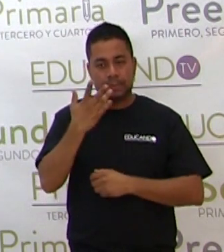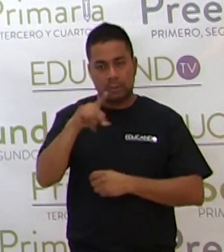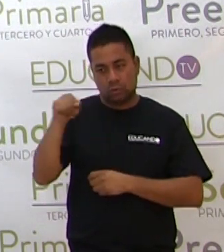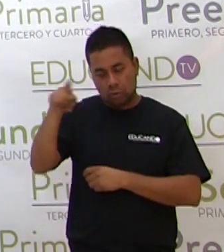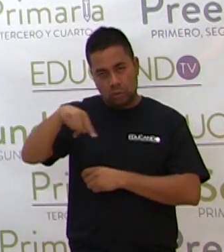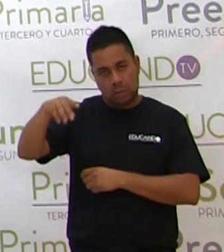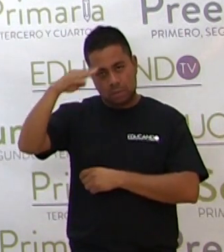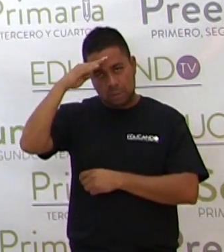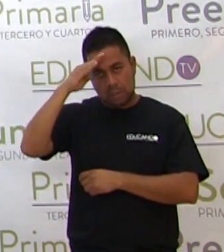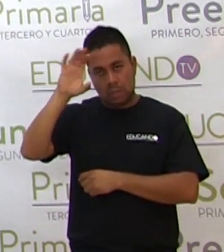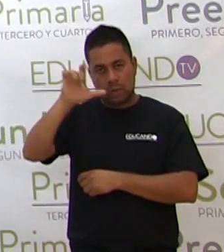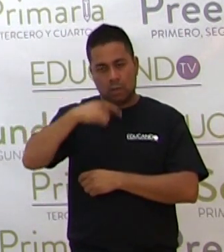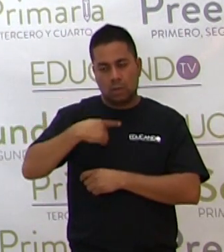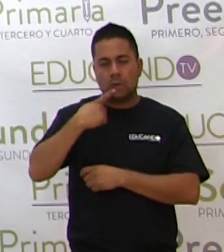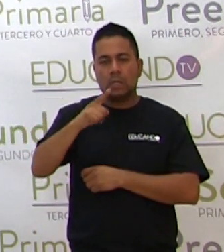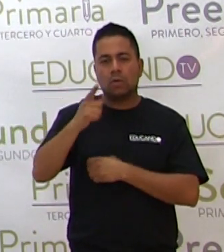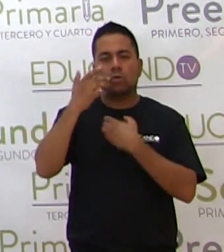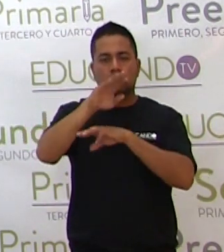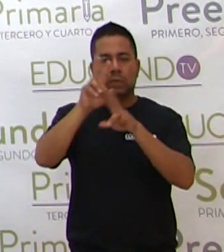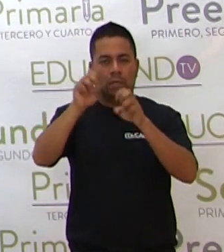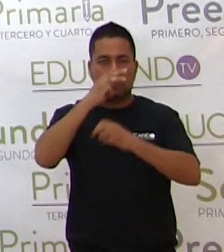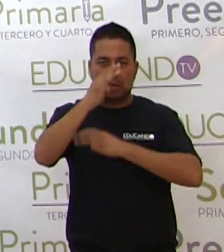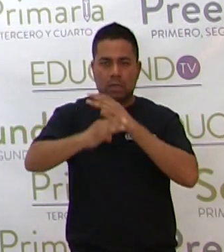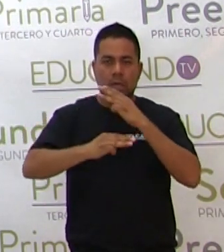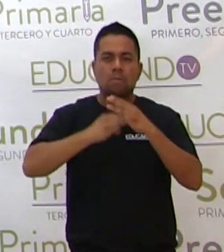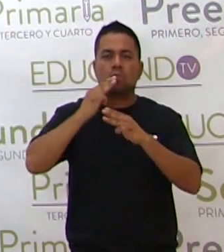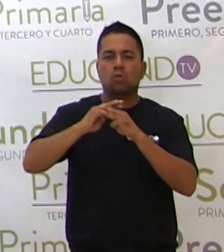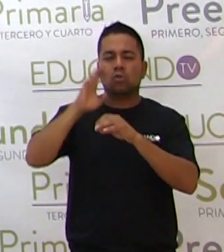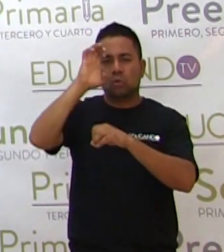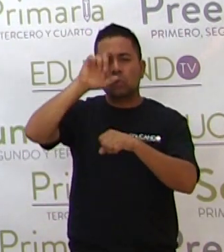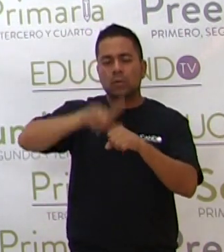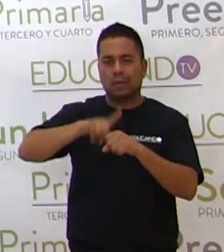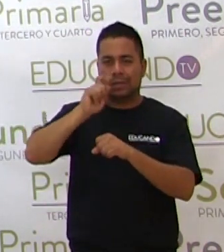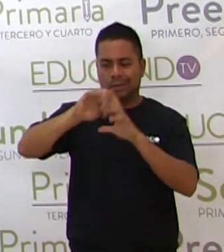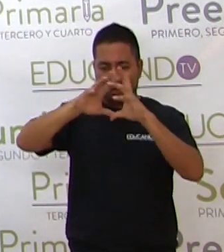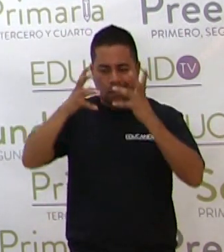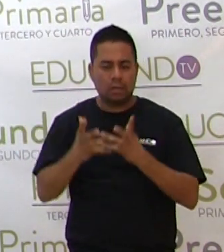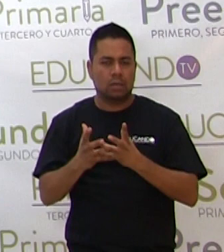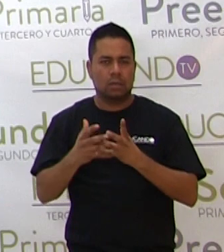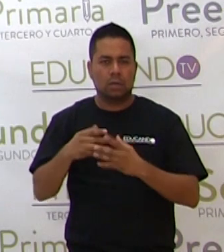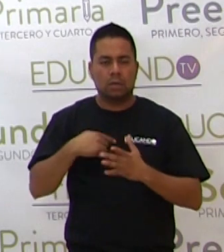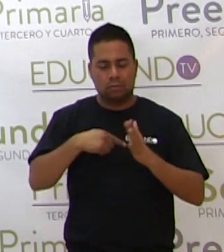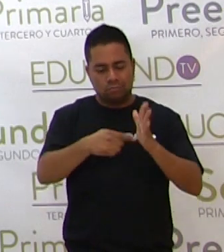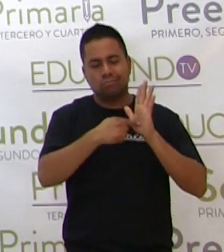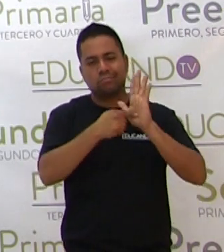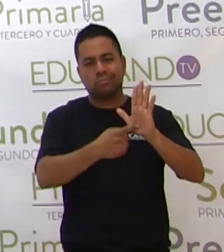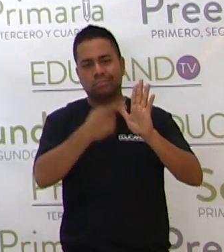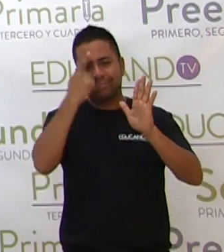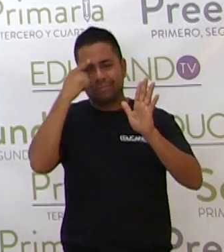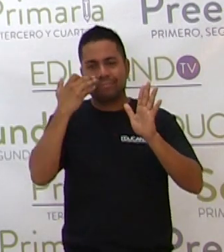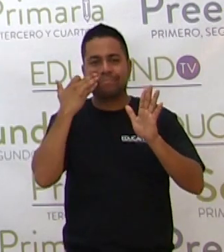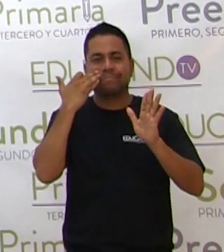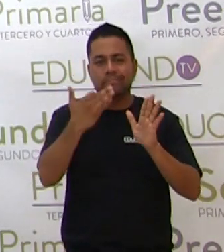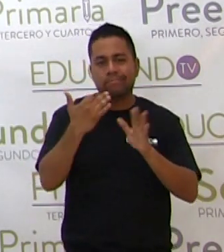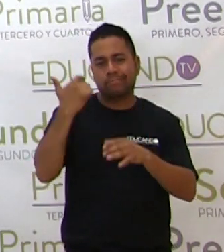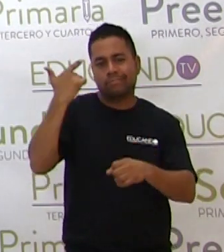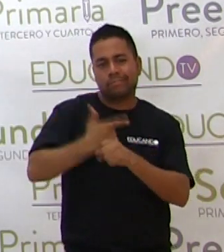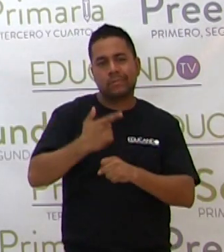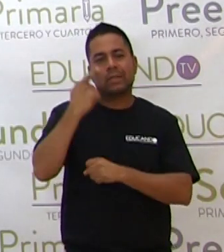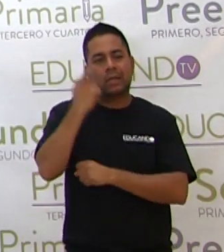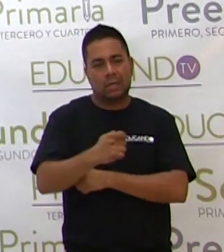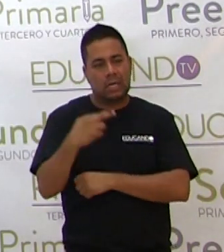piensan cuando yo digo una cultura del mundo les traje una imagen para ver si ustedes pueden reconocerla